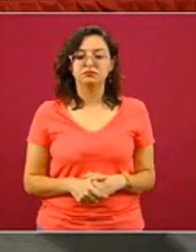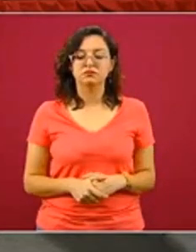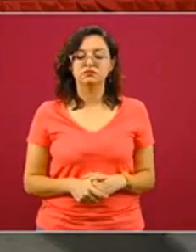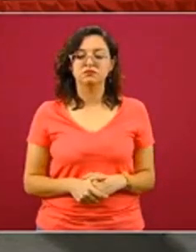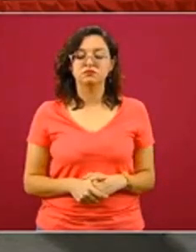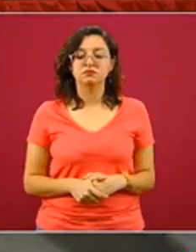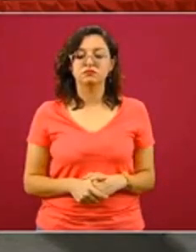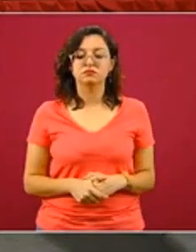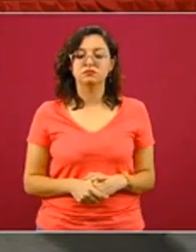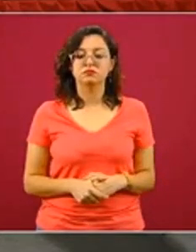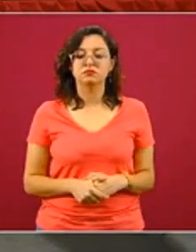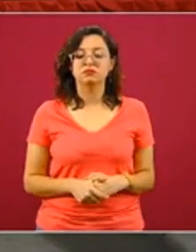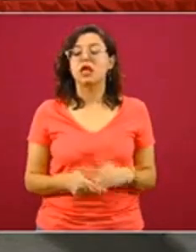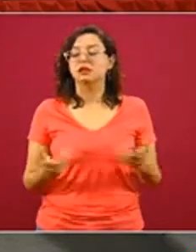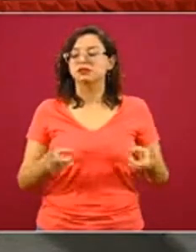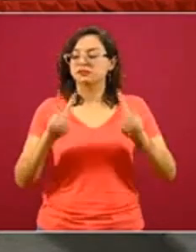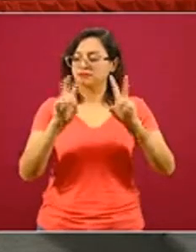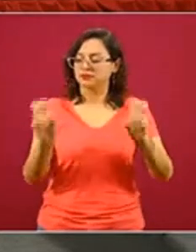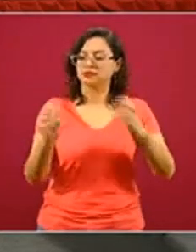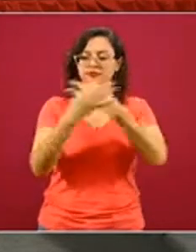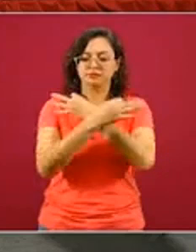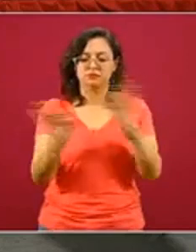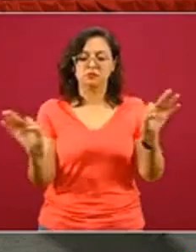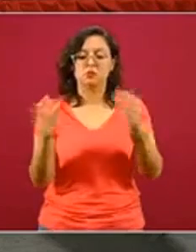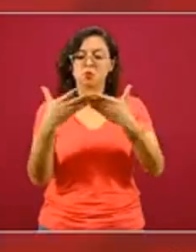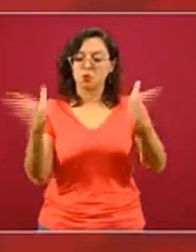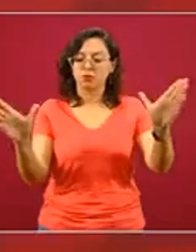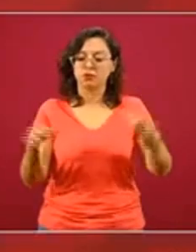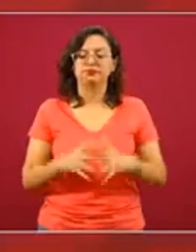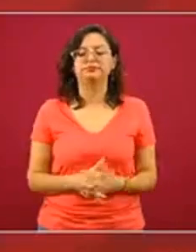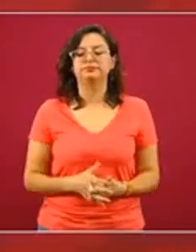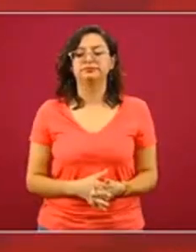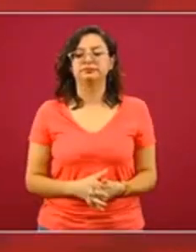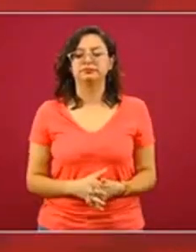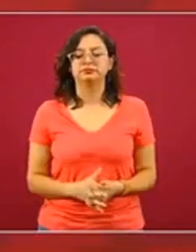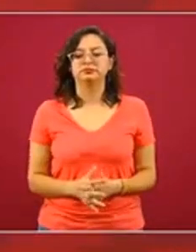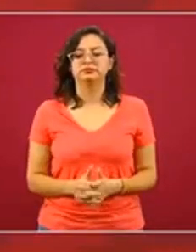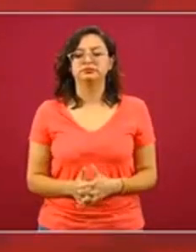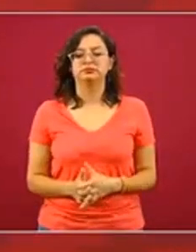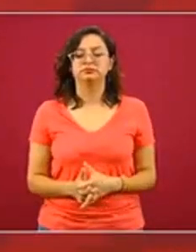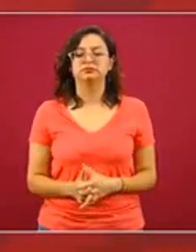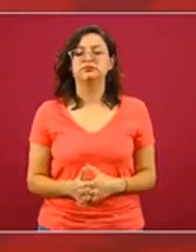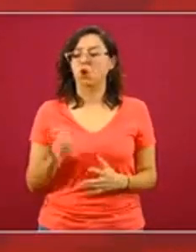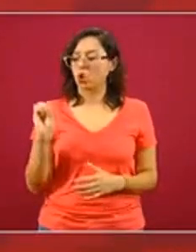Sobre la información pública. La información pública señaló efectivamente